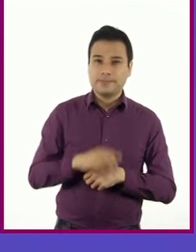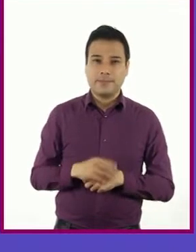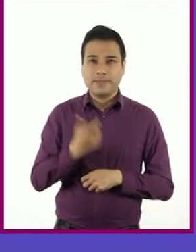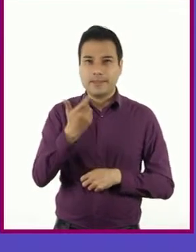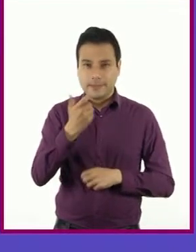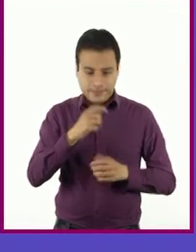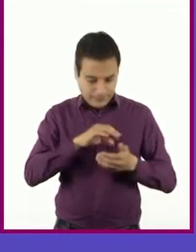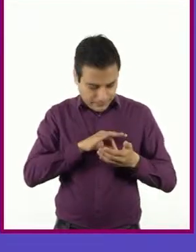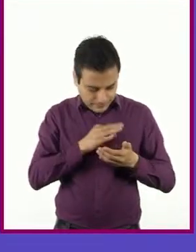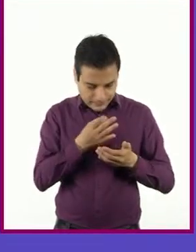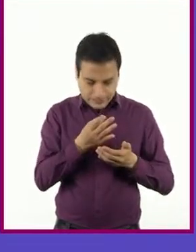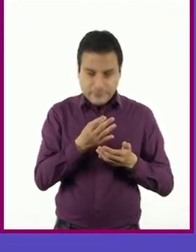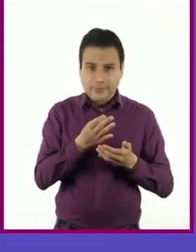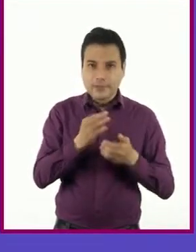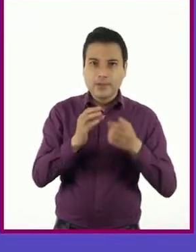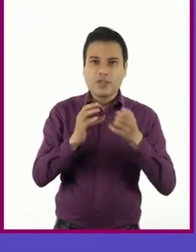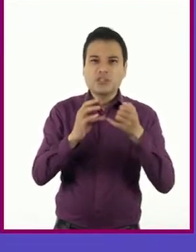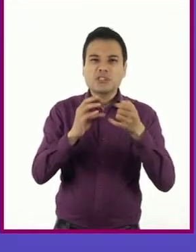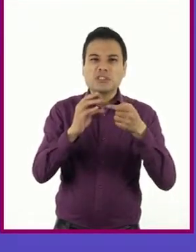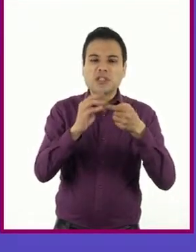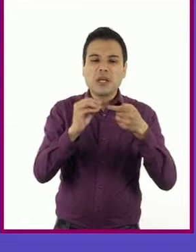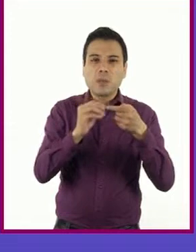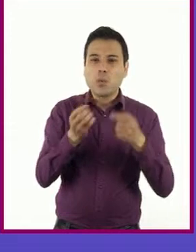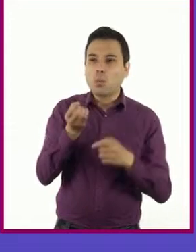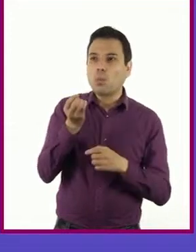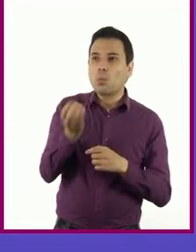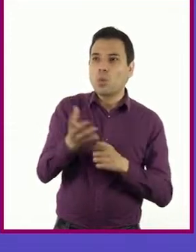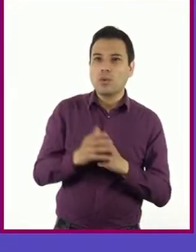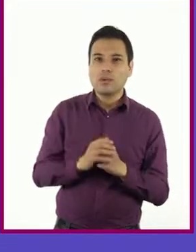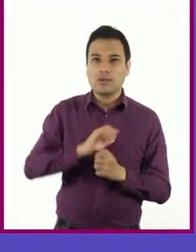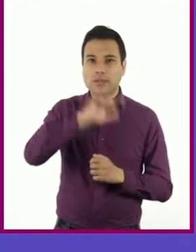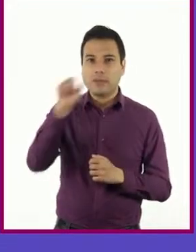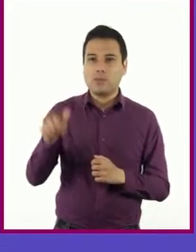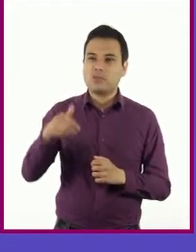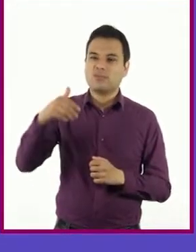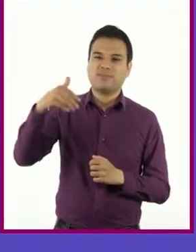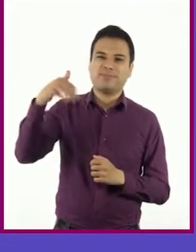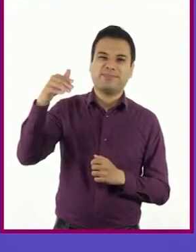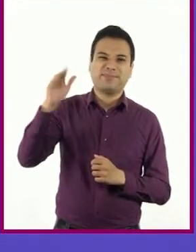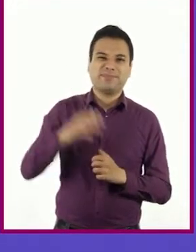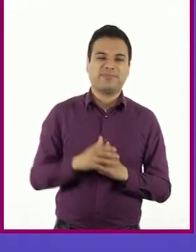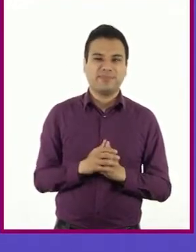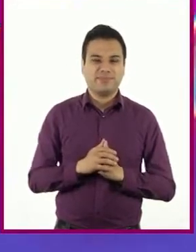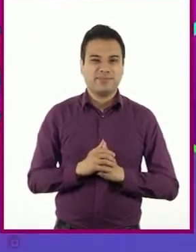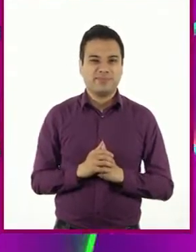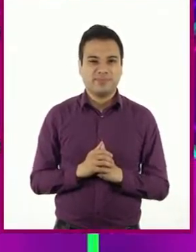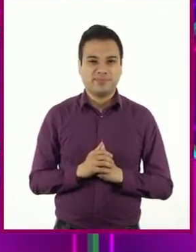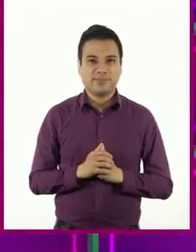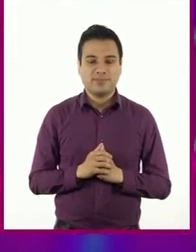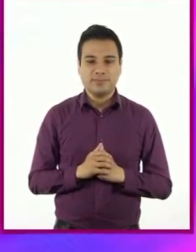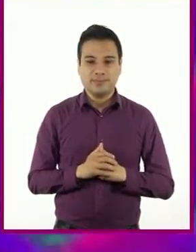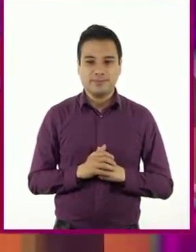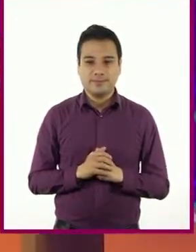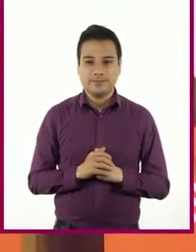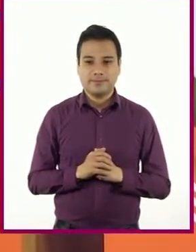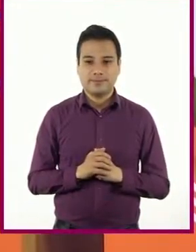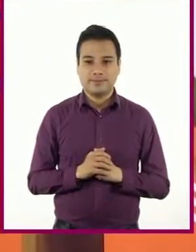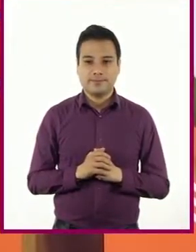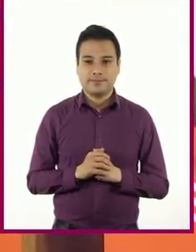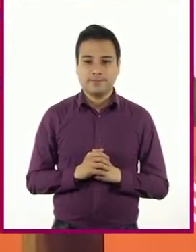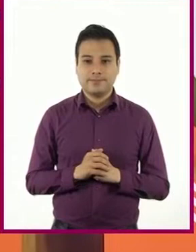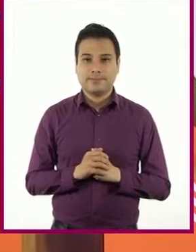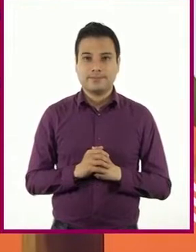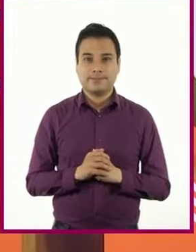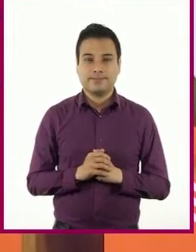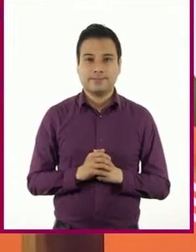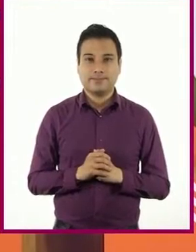las monedas más pequeñas y se las damos, para luego hacerlos a un lado y proseguir nuestro camino, indicó. Las y los reto